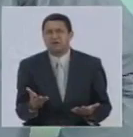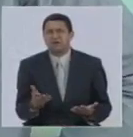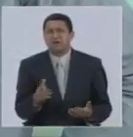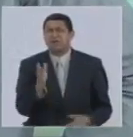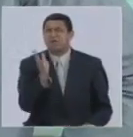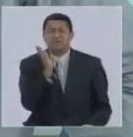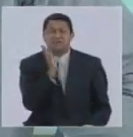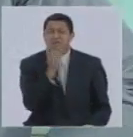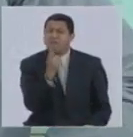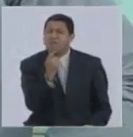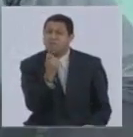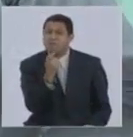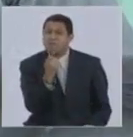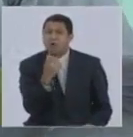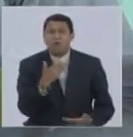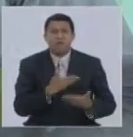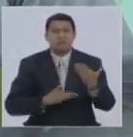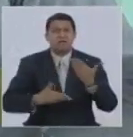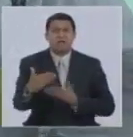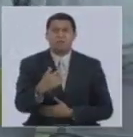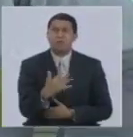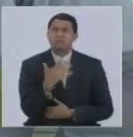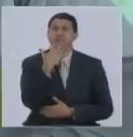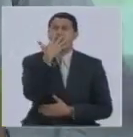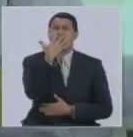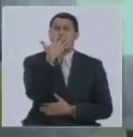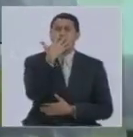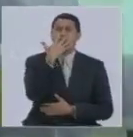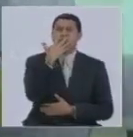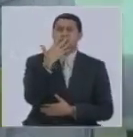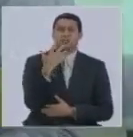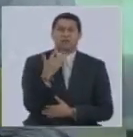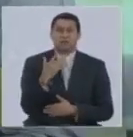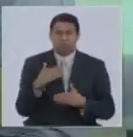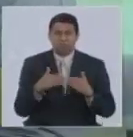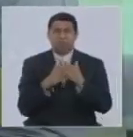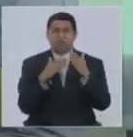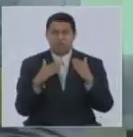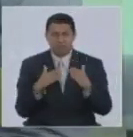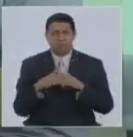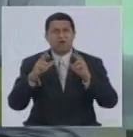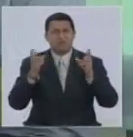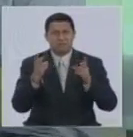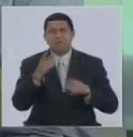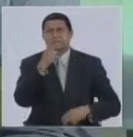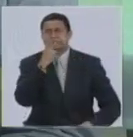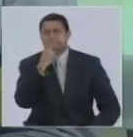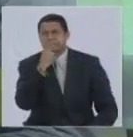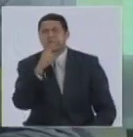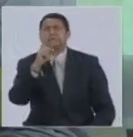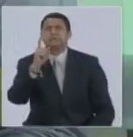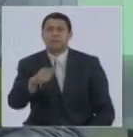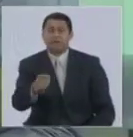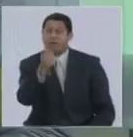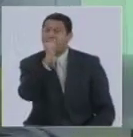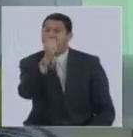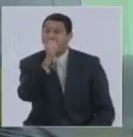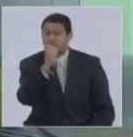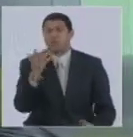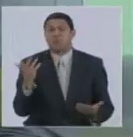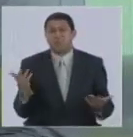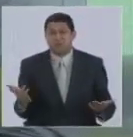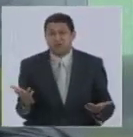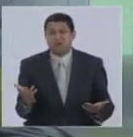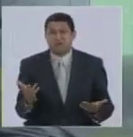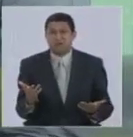déficit de intercambio de oxígeno que bueno, se ve afectado por el mismo tema del cigarrillo y el alcohol, porque hay